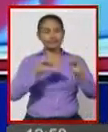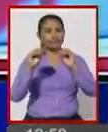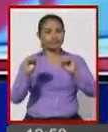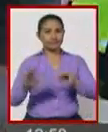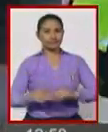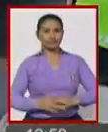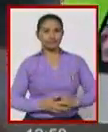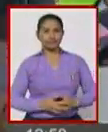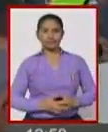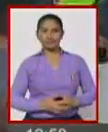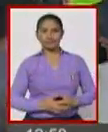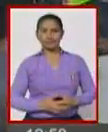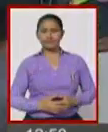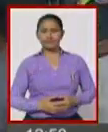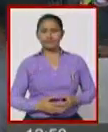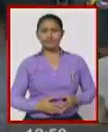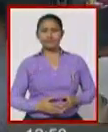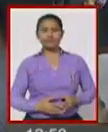traslado.